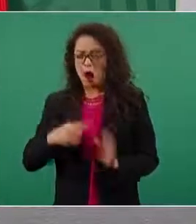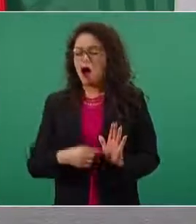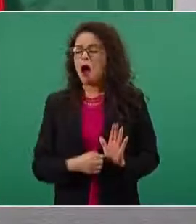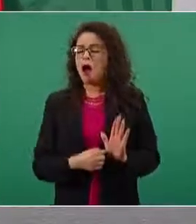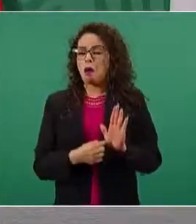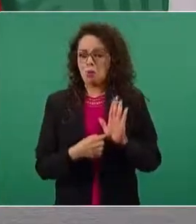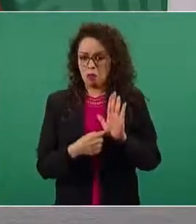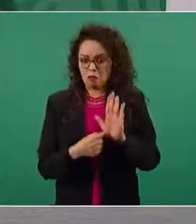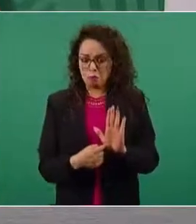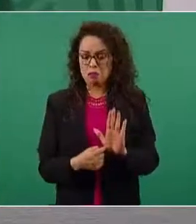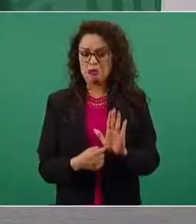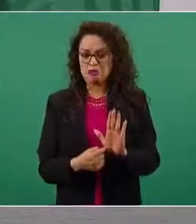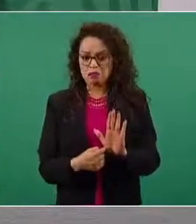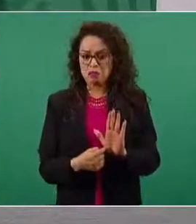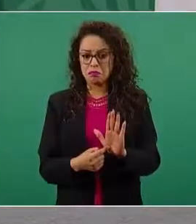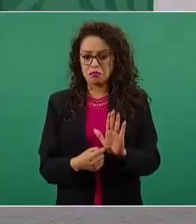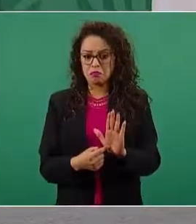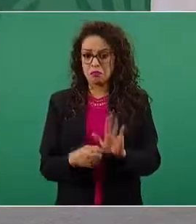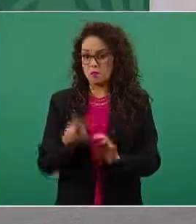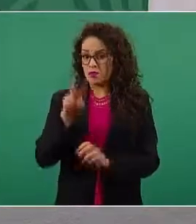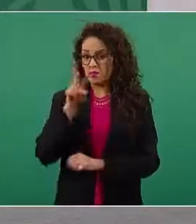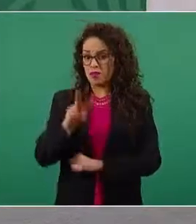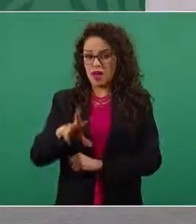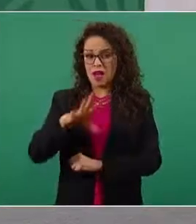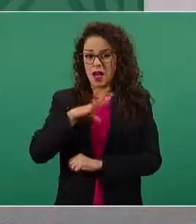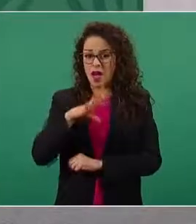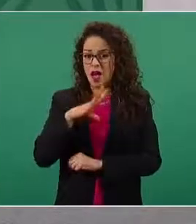de que es mucha la corrupción.